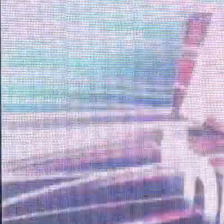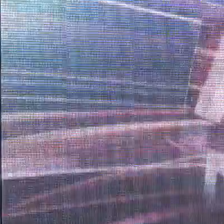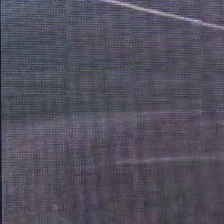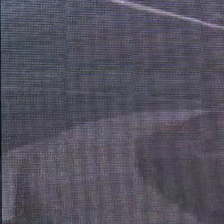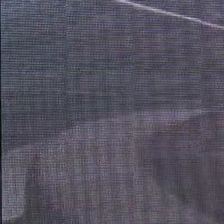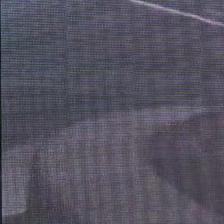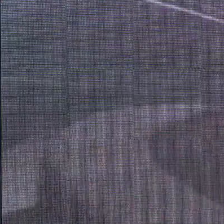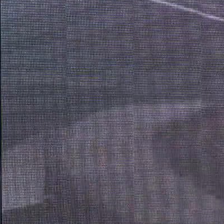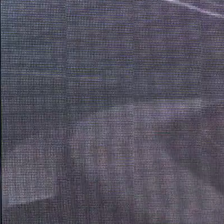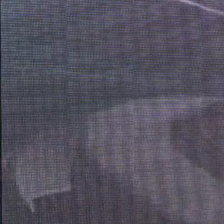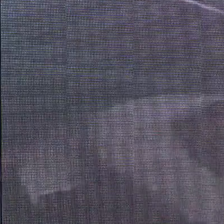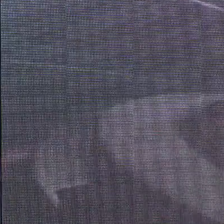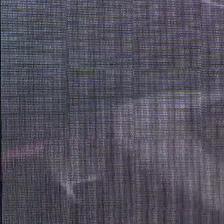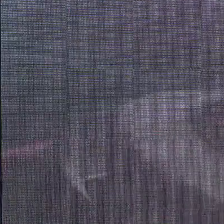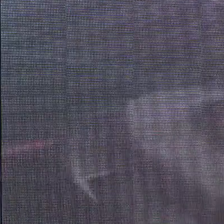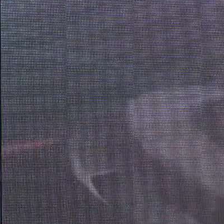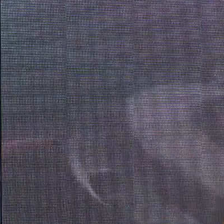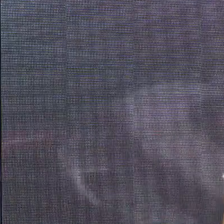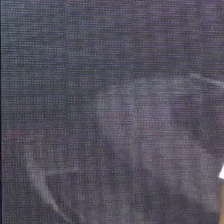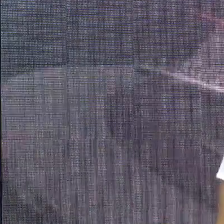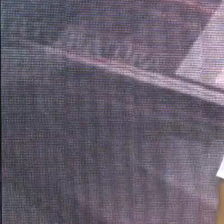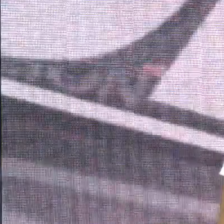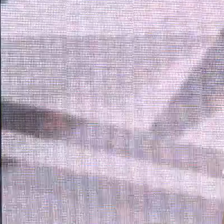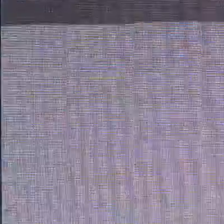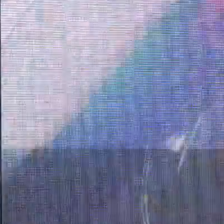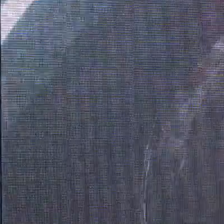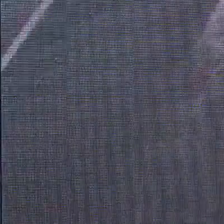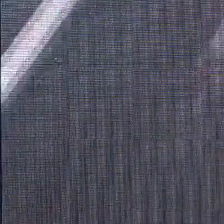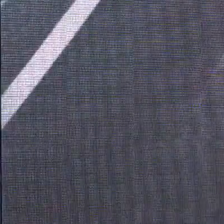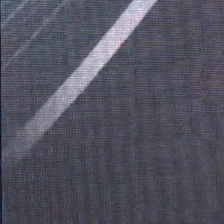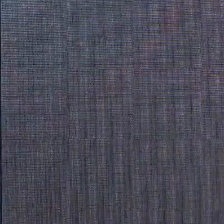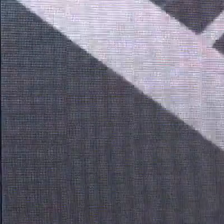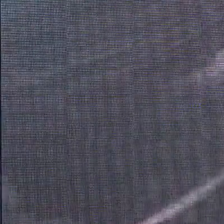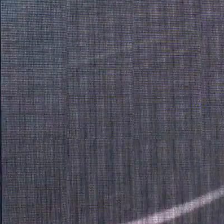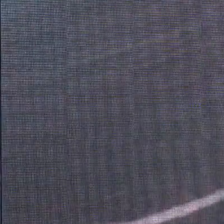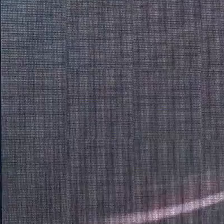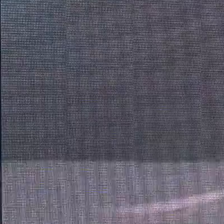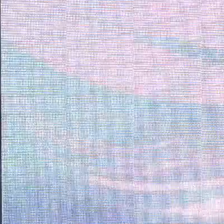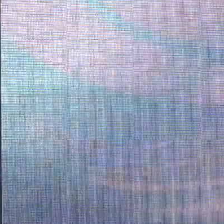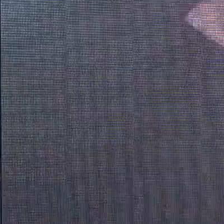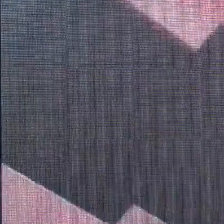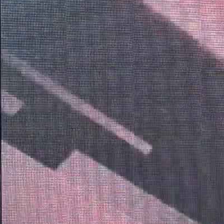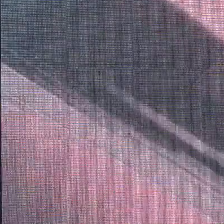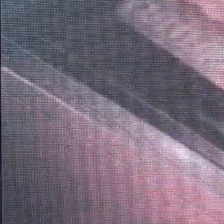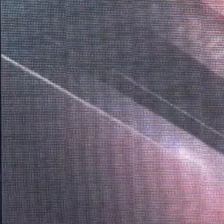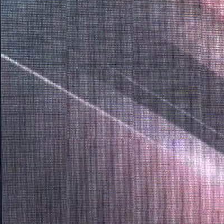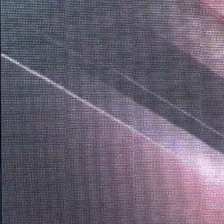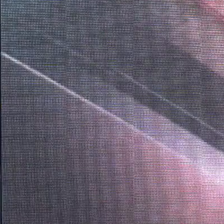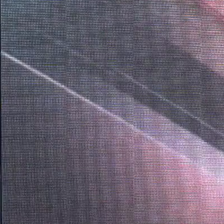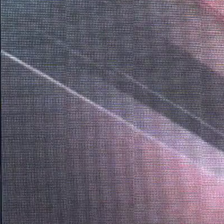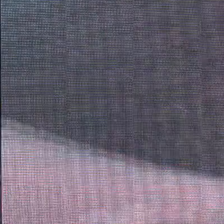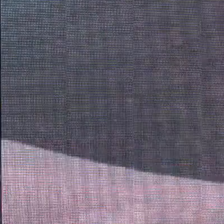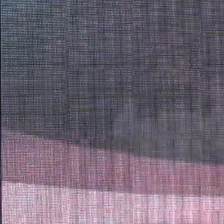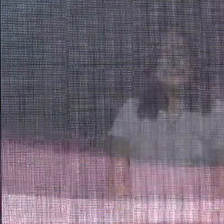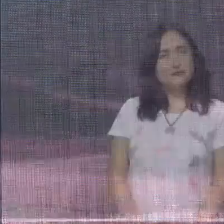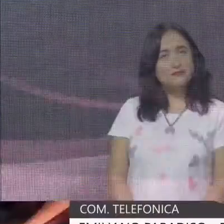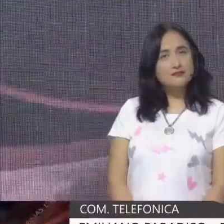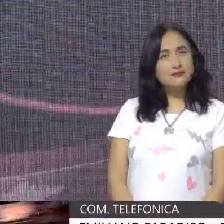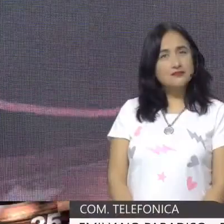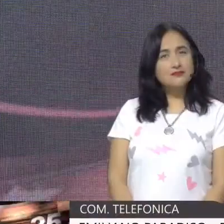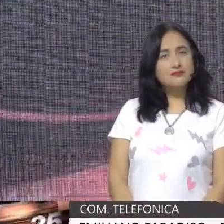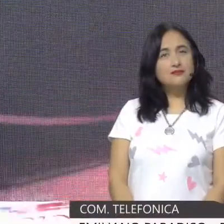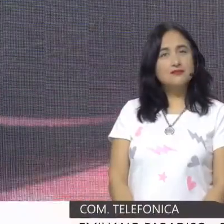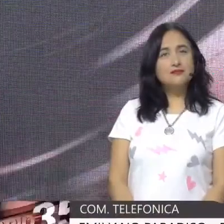eso surgió de la mesa de juventud, desde el Acuerdo San Juan, y bueno, rápidamente generamos la propuesta, fue aceptada y